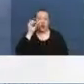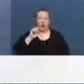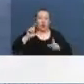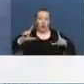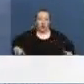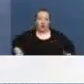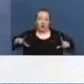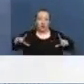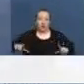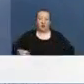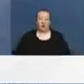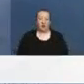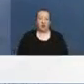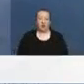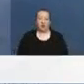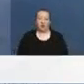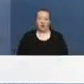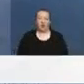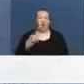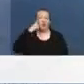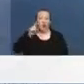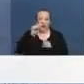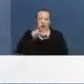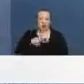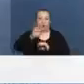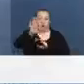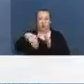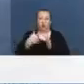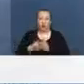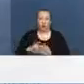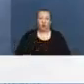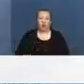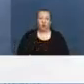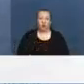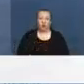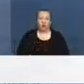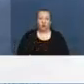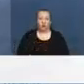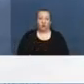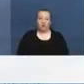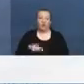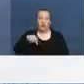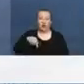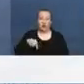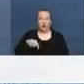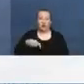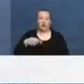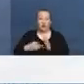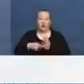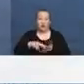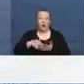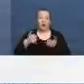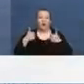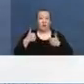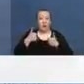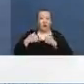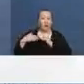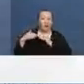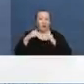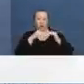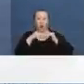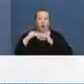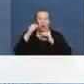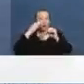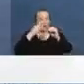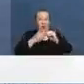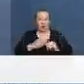moreno mismo para destruir todo existe ese poder político para el bien común entendamos es el objetivo y no sólo